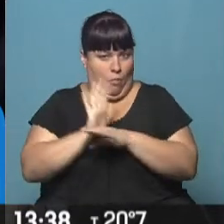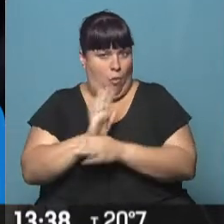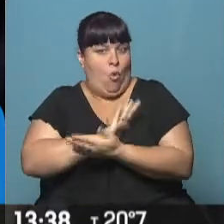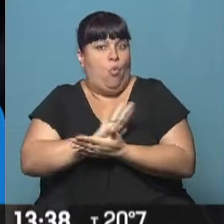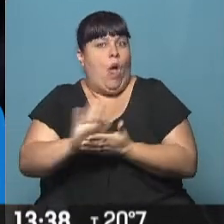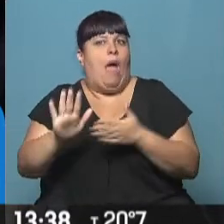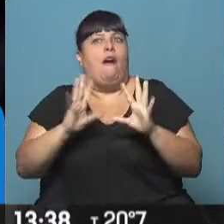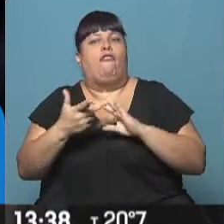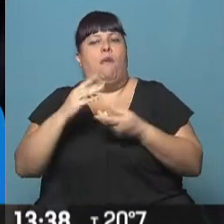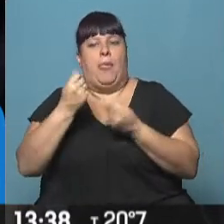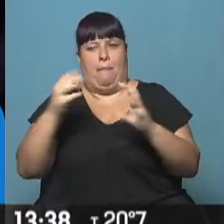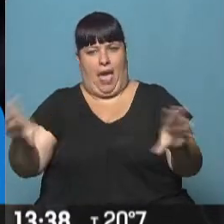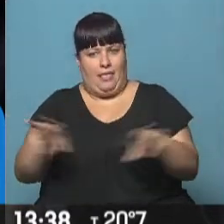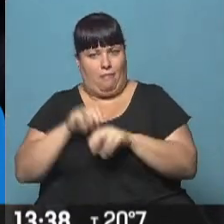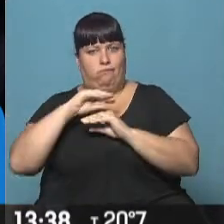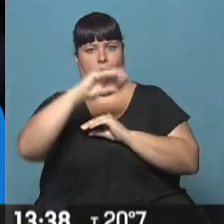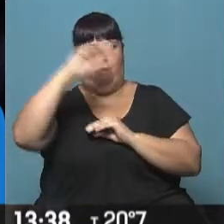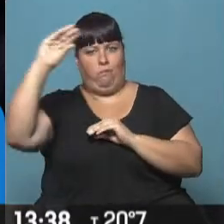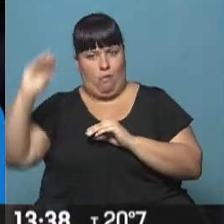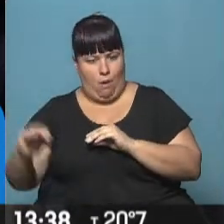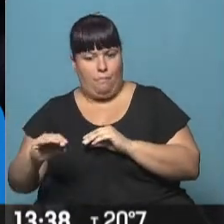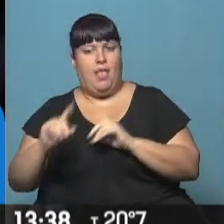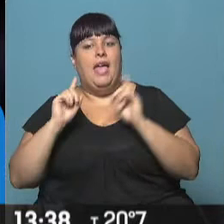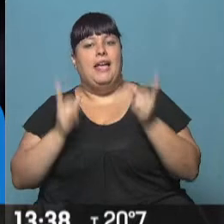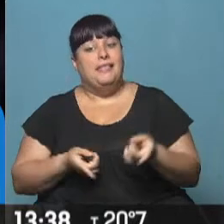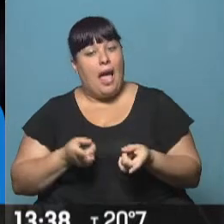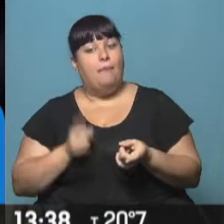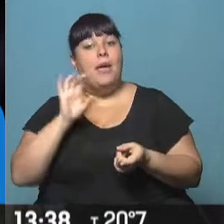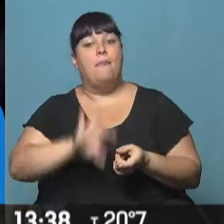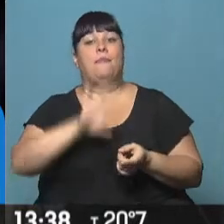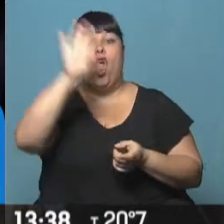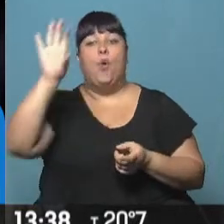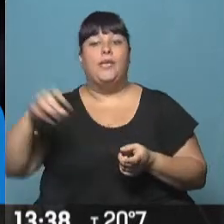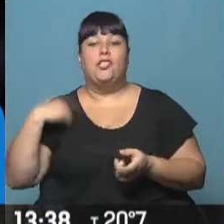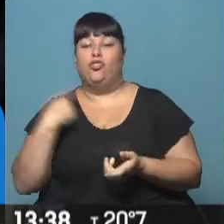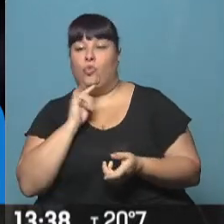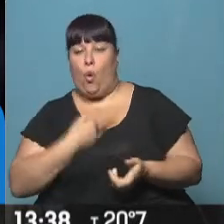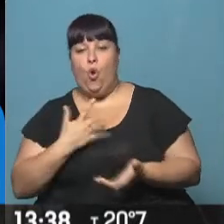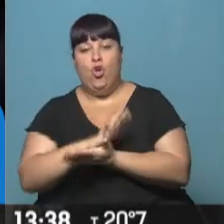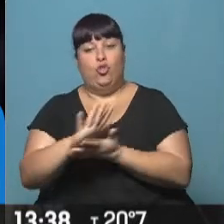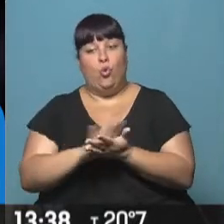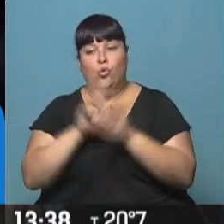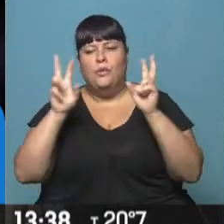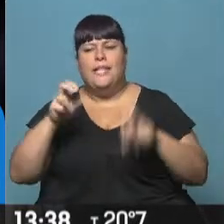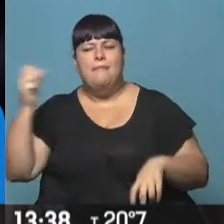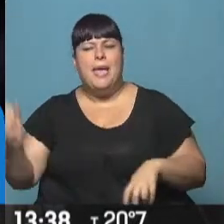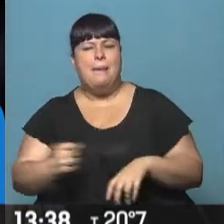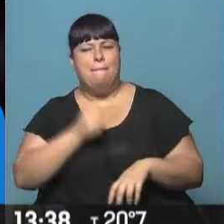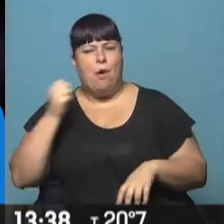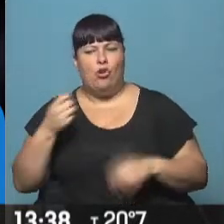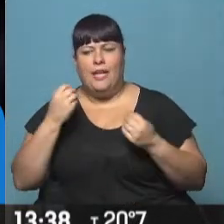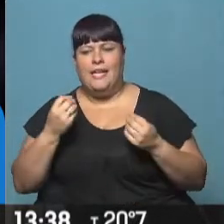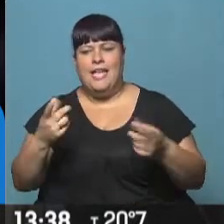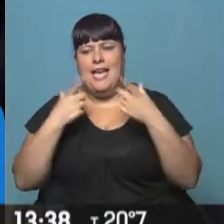nuevo marco de coparticipación. Y además, las provincias resolvemos un tema que era muy importante, que